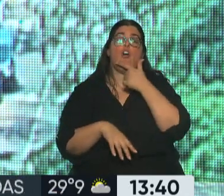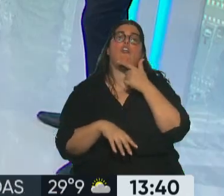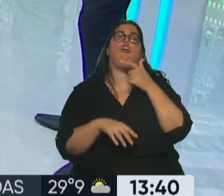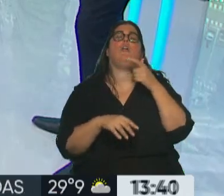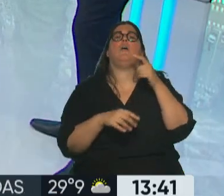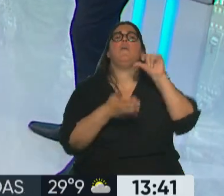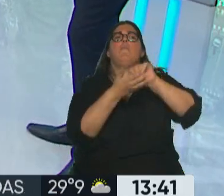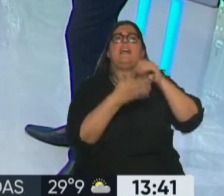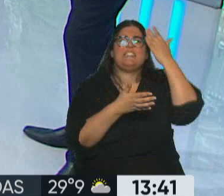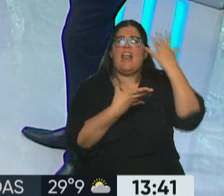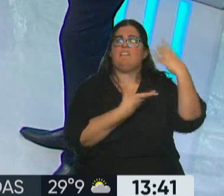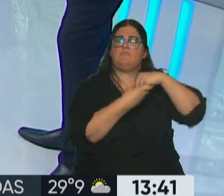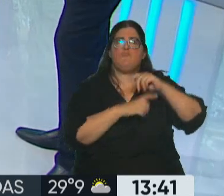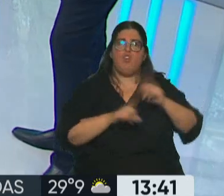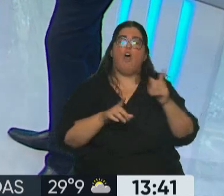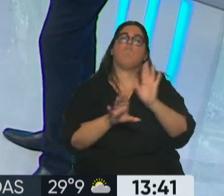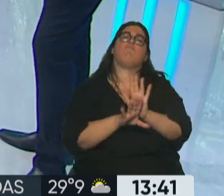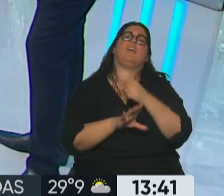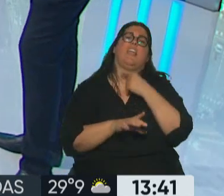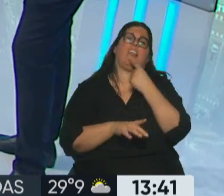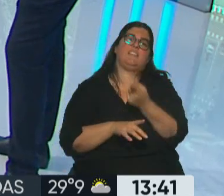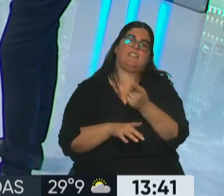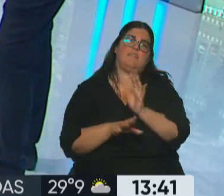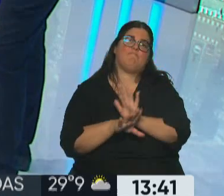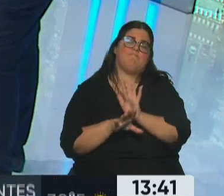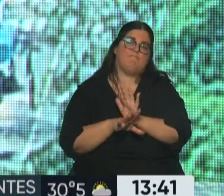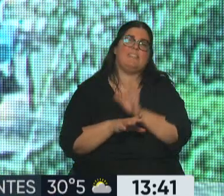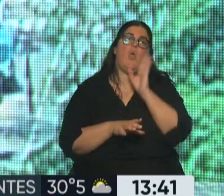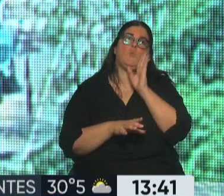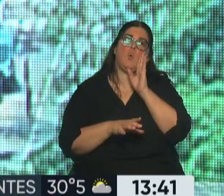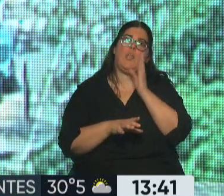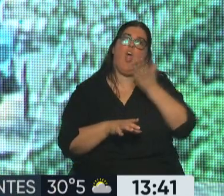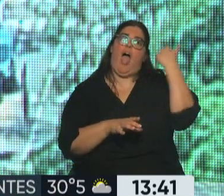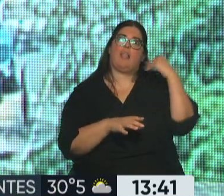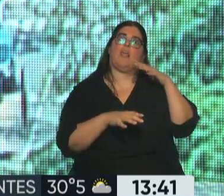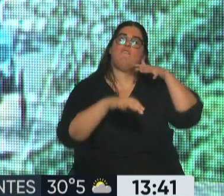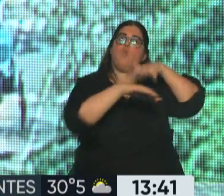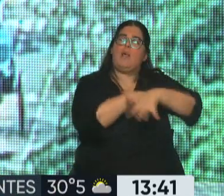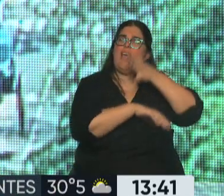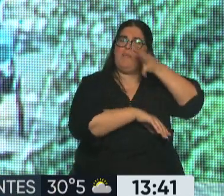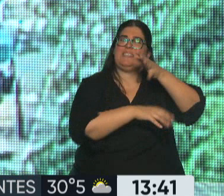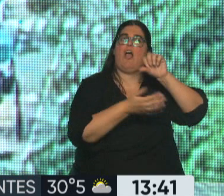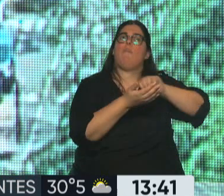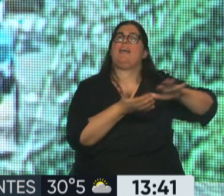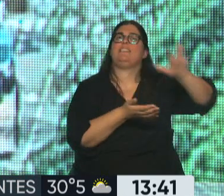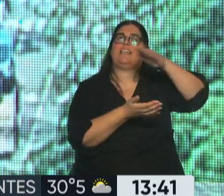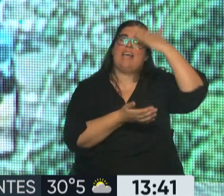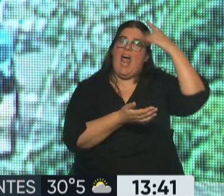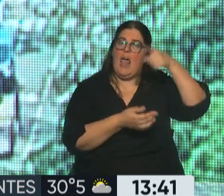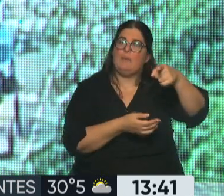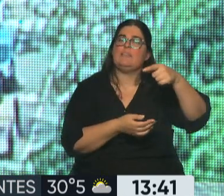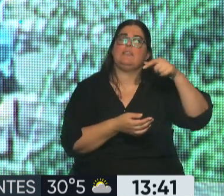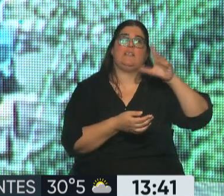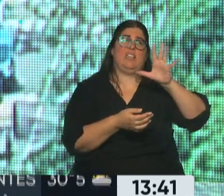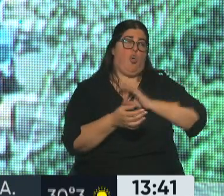legitimidad entre los estados árabes de lo que tenía vamos a decir hace 5 años quizás eh cuando empezó a perderlo